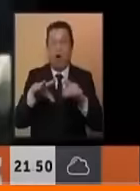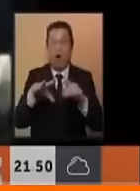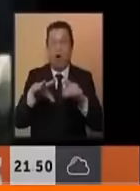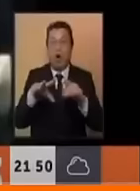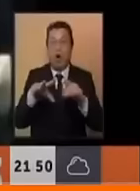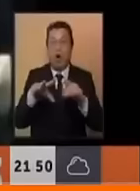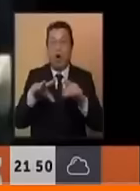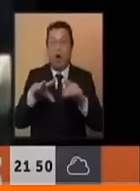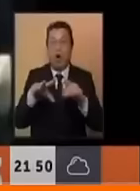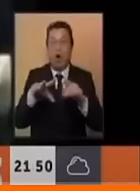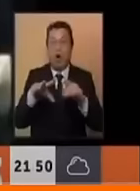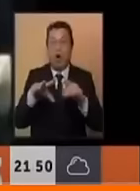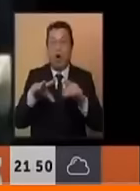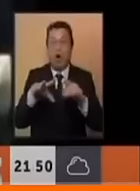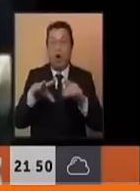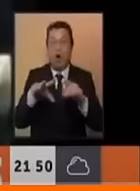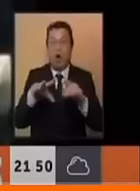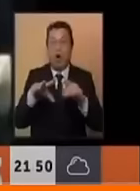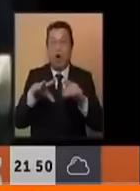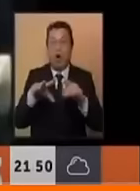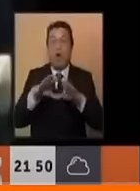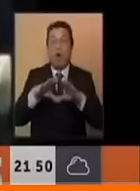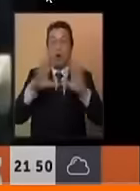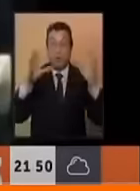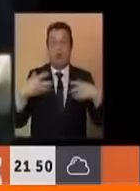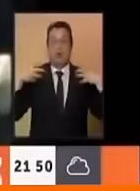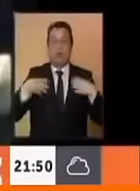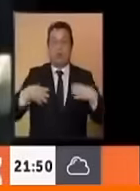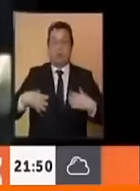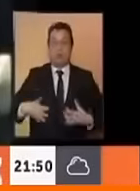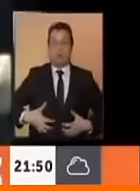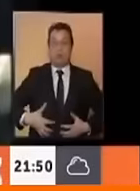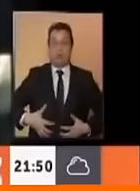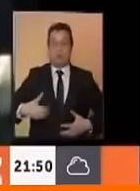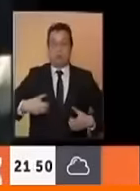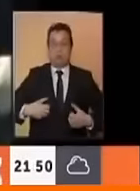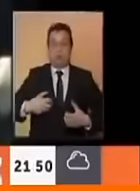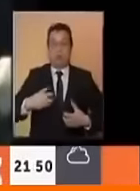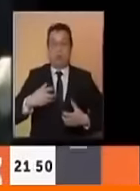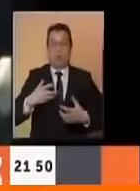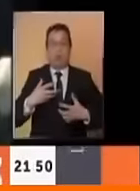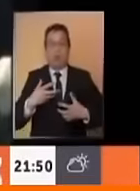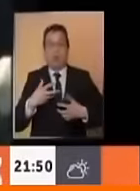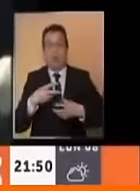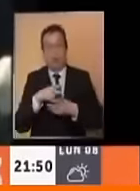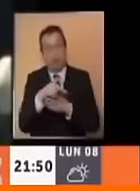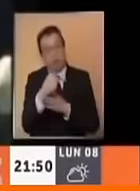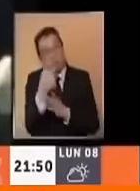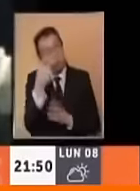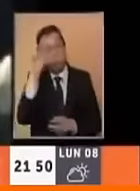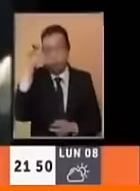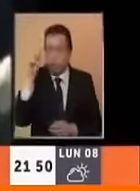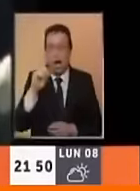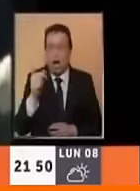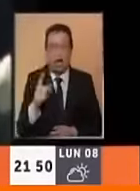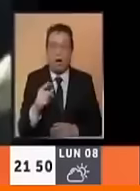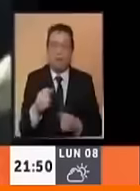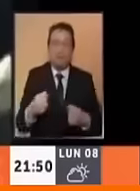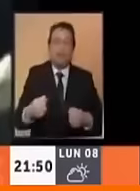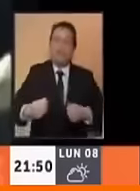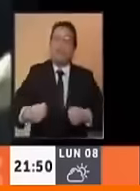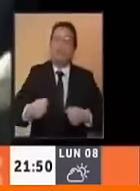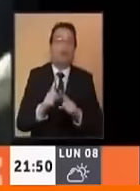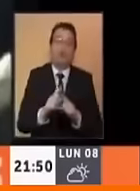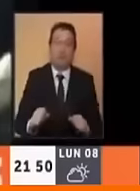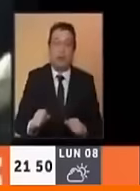estaba. En 7.6 fuerza G. Uniforme. Y no siempre finalizan el ejercicio como quisieran. ¡Qué lo parió, amigo!